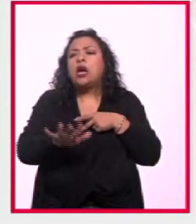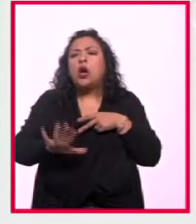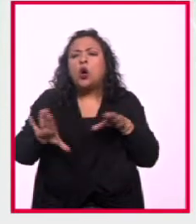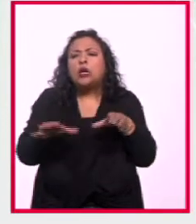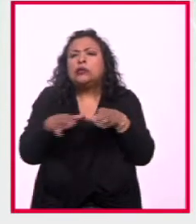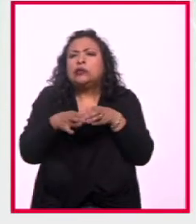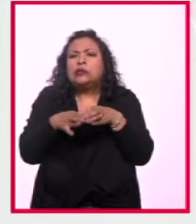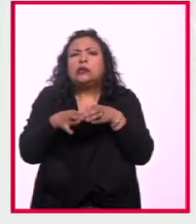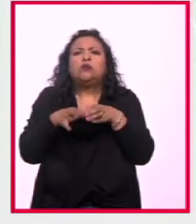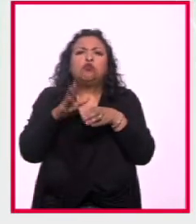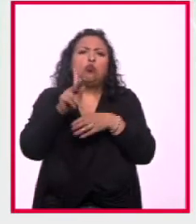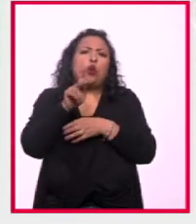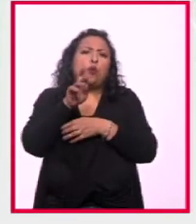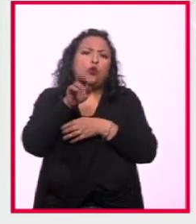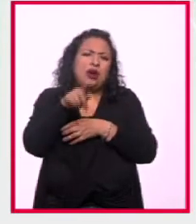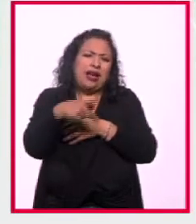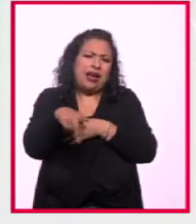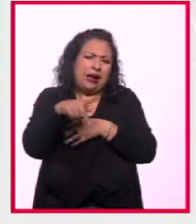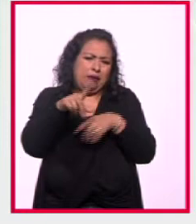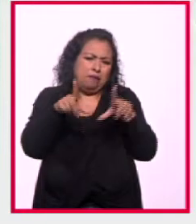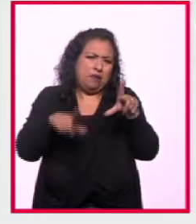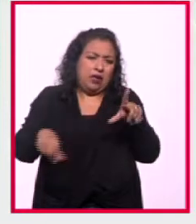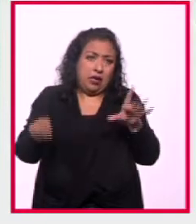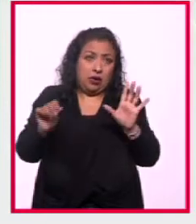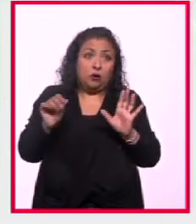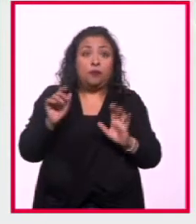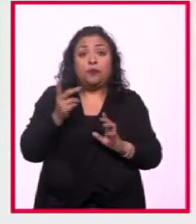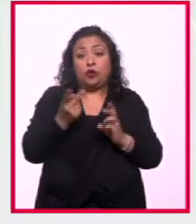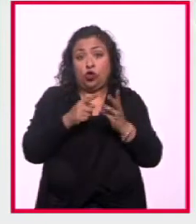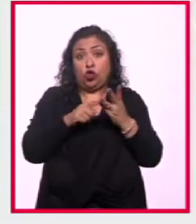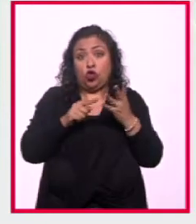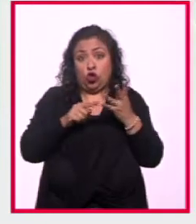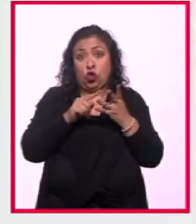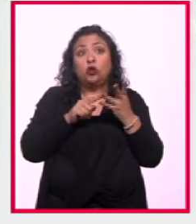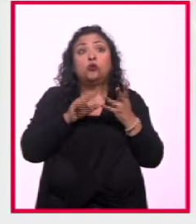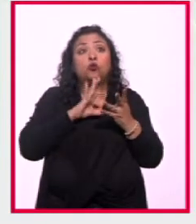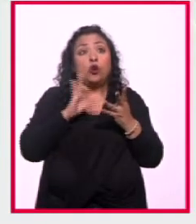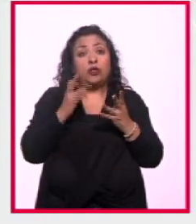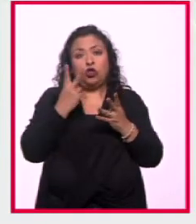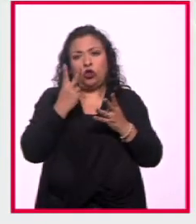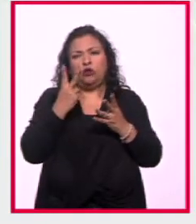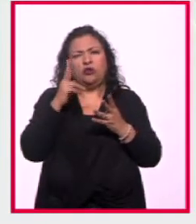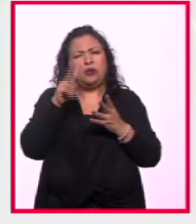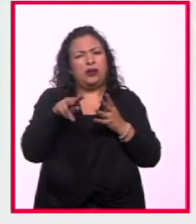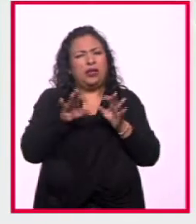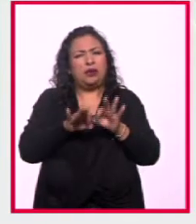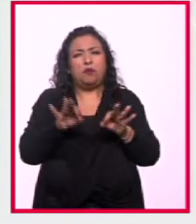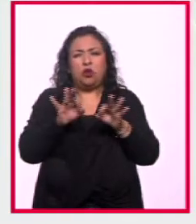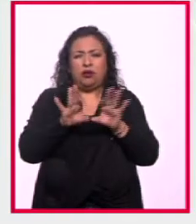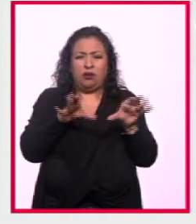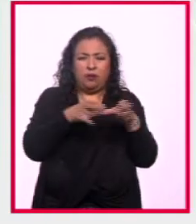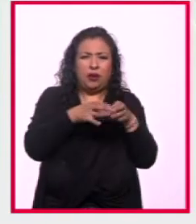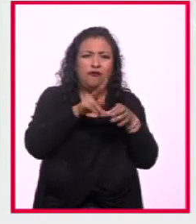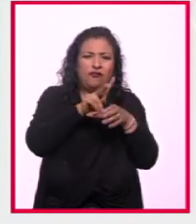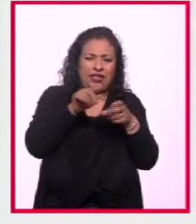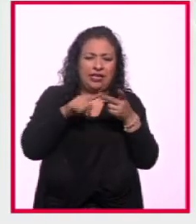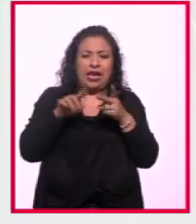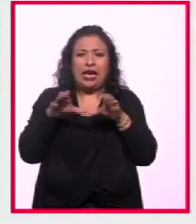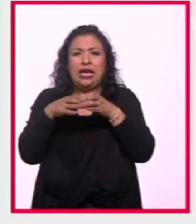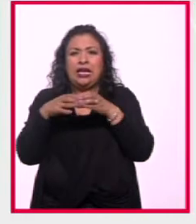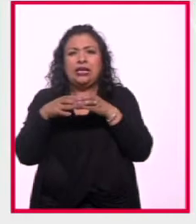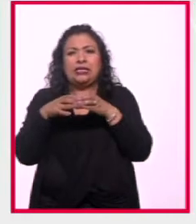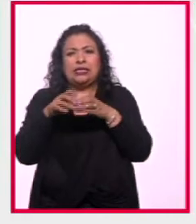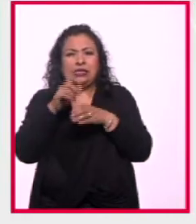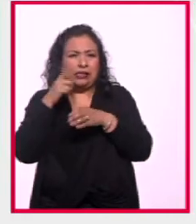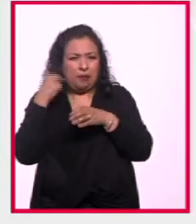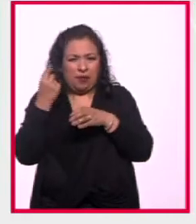más populares de nuestra nación y bueno ellos logran constituir dos poderosos ejércitos del villista y el zapatista